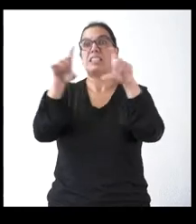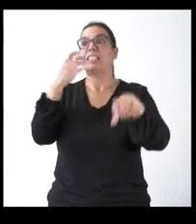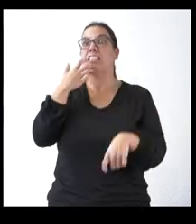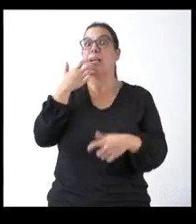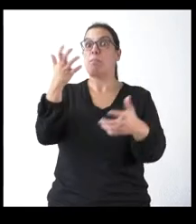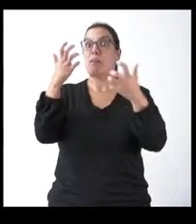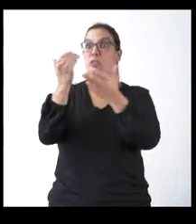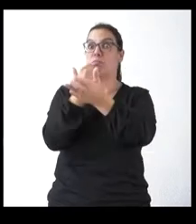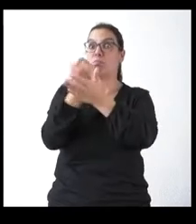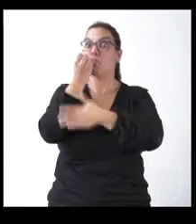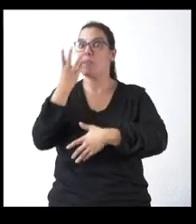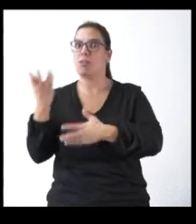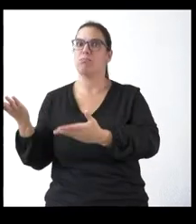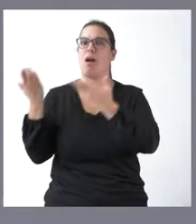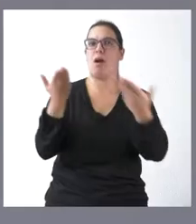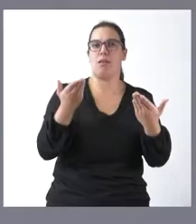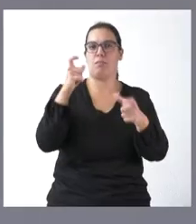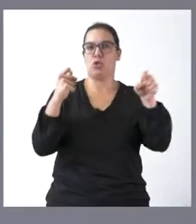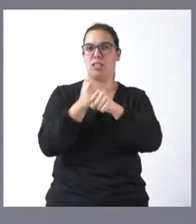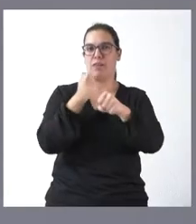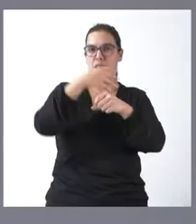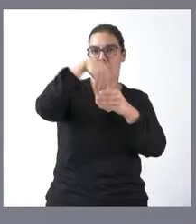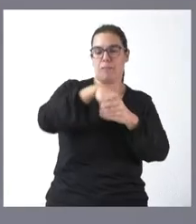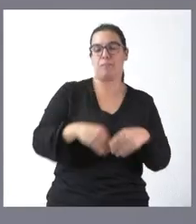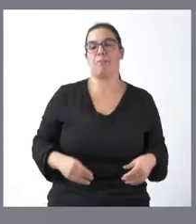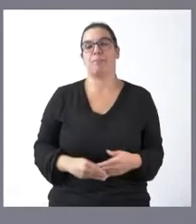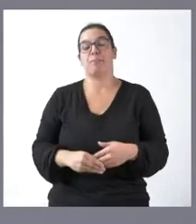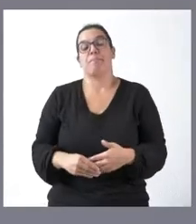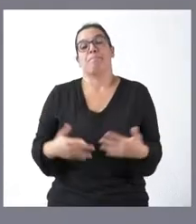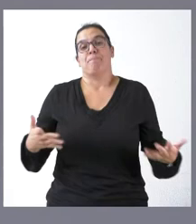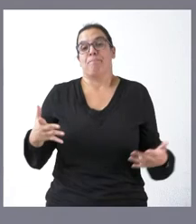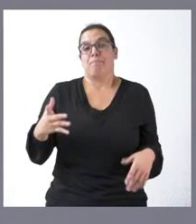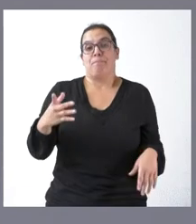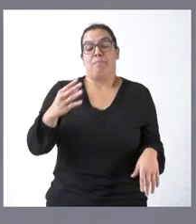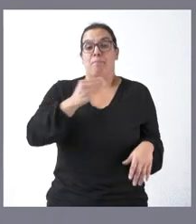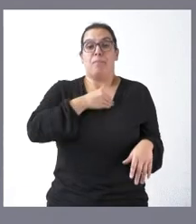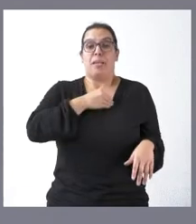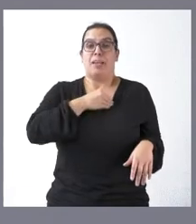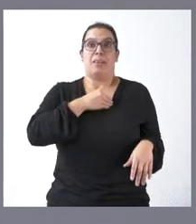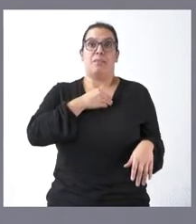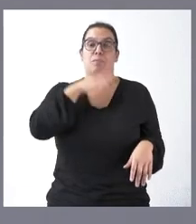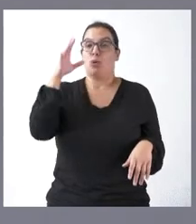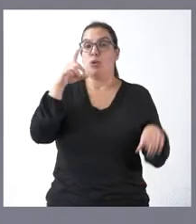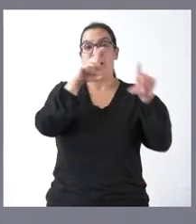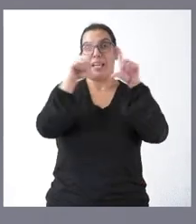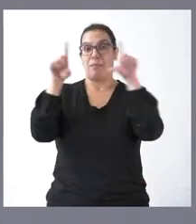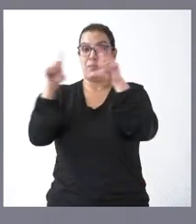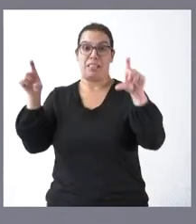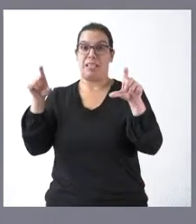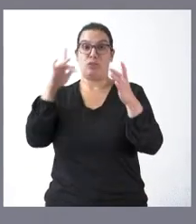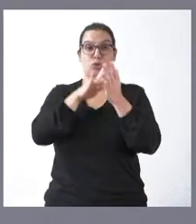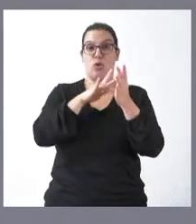les anima a hacerlos bueno desgraciadamente son muchas ya las empresas que están en pérdidas